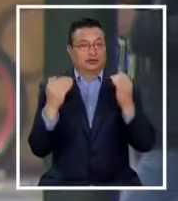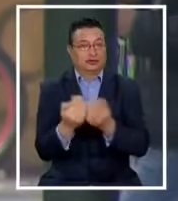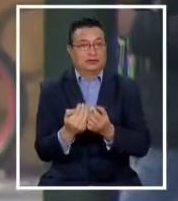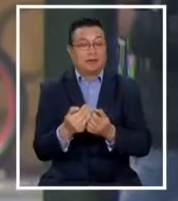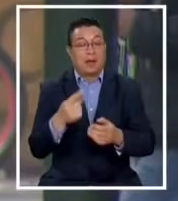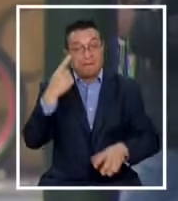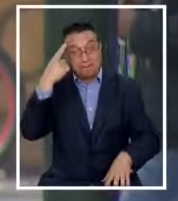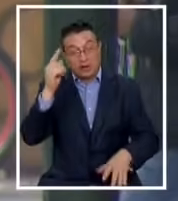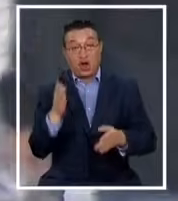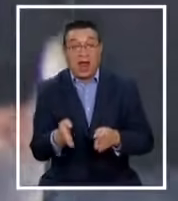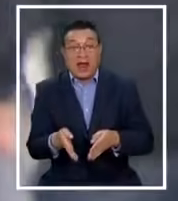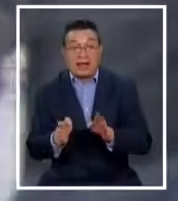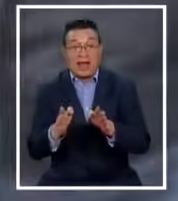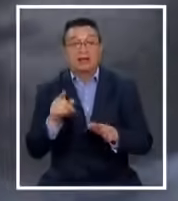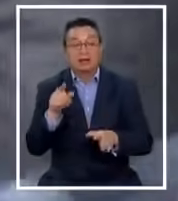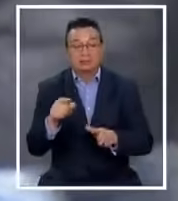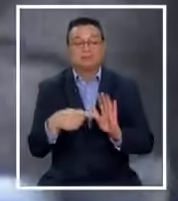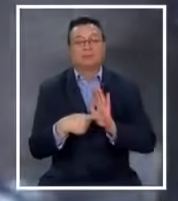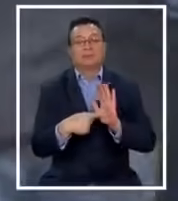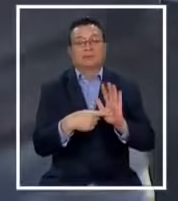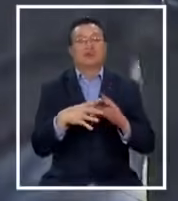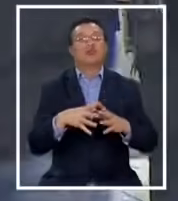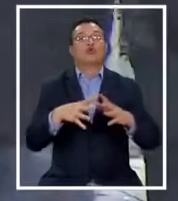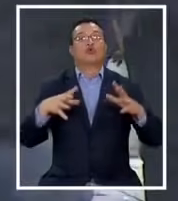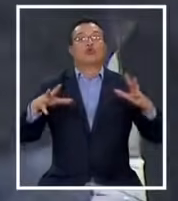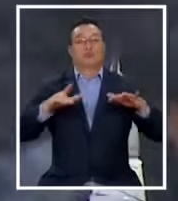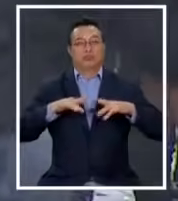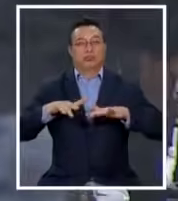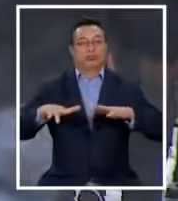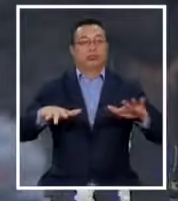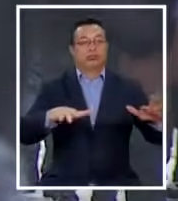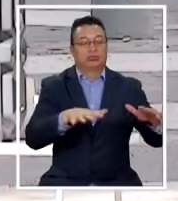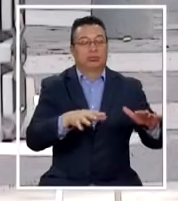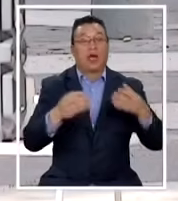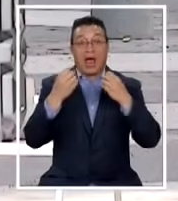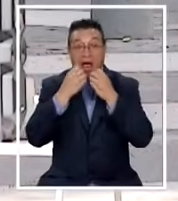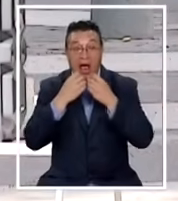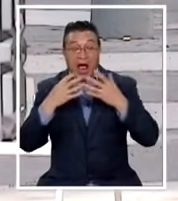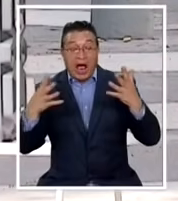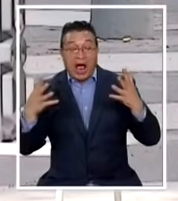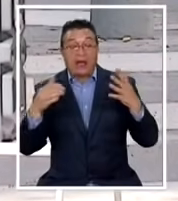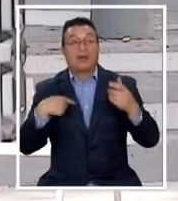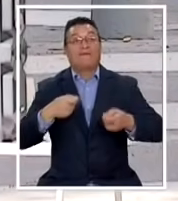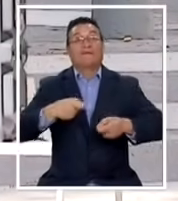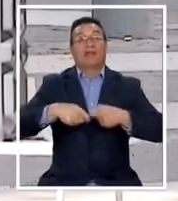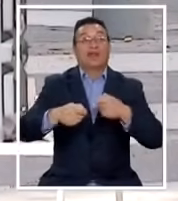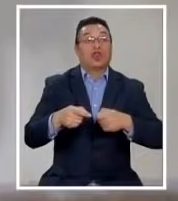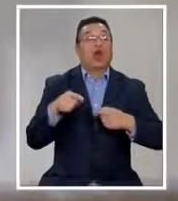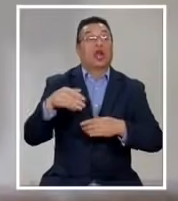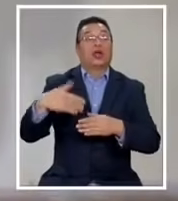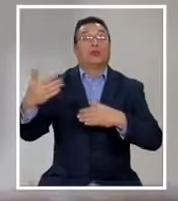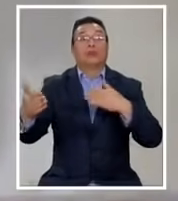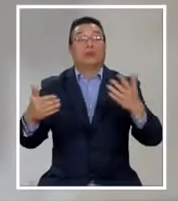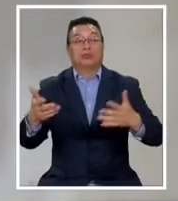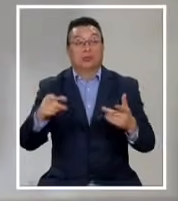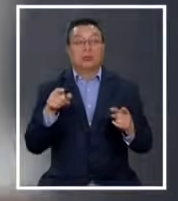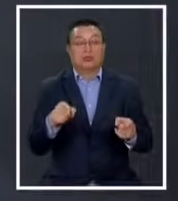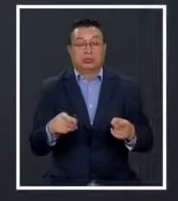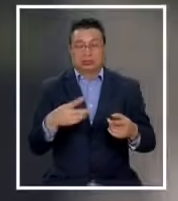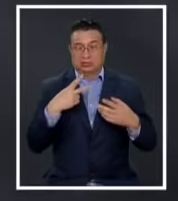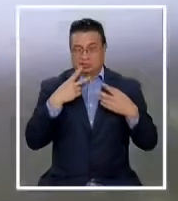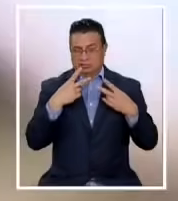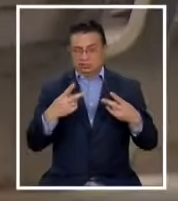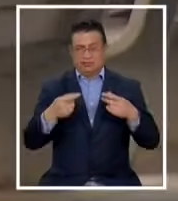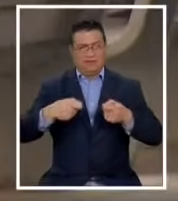en las calles muestra una alta movilidad. Hay cantantes y hasta vendedores ambulantes en jornadas que a